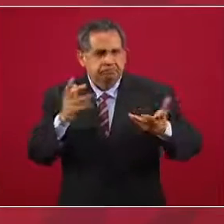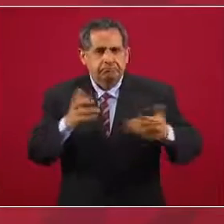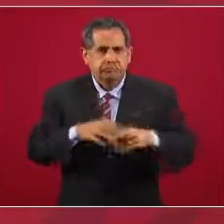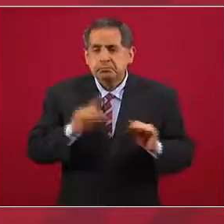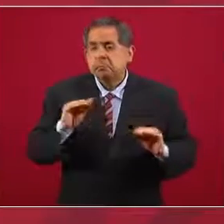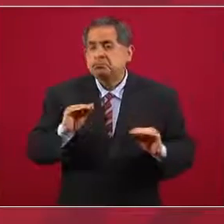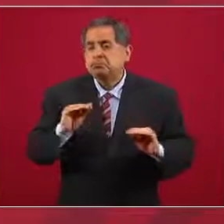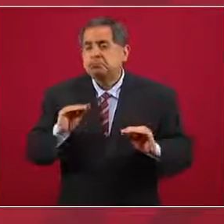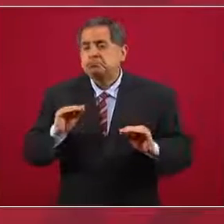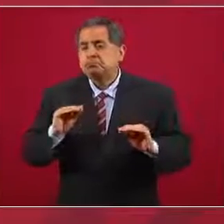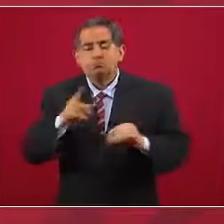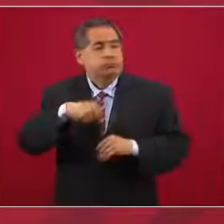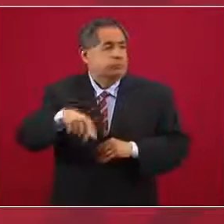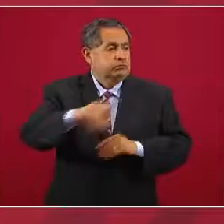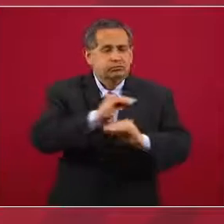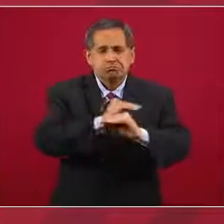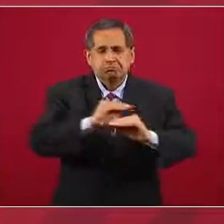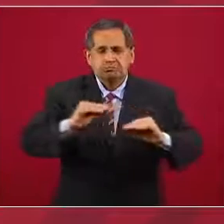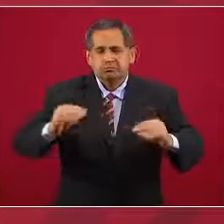silencio.